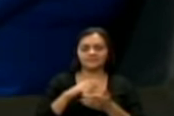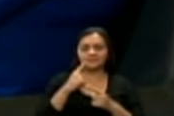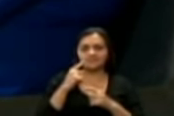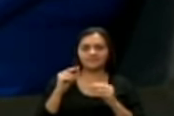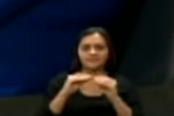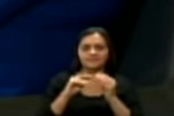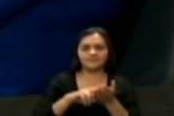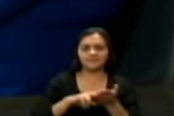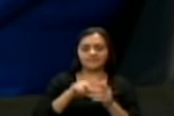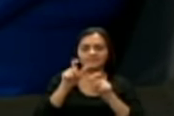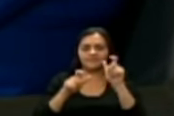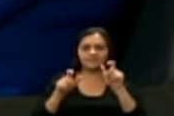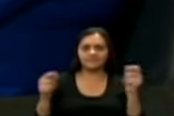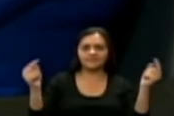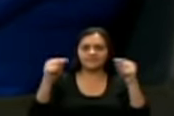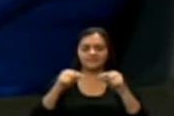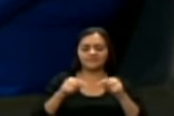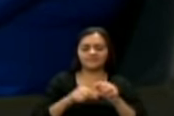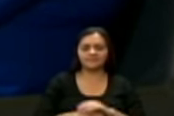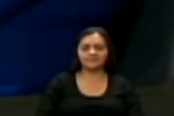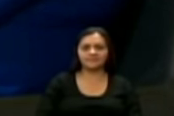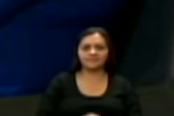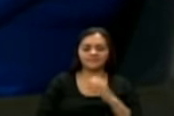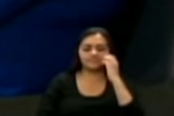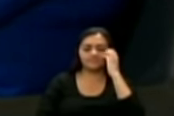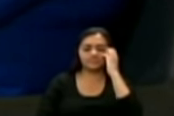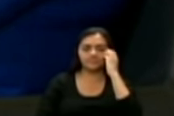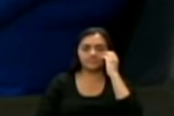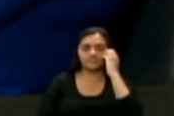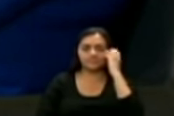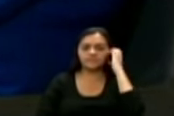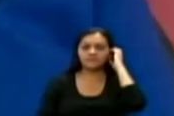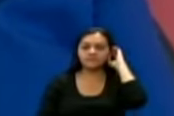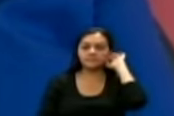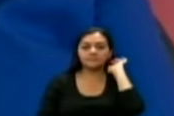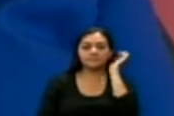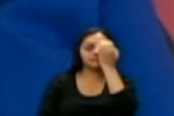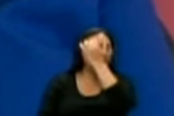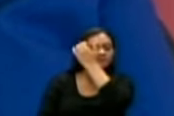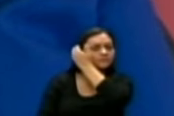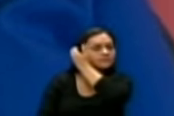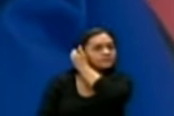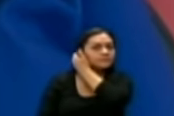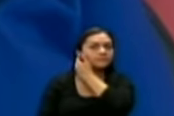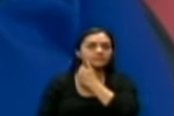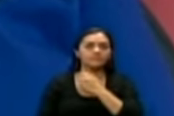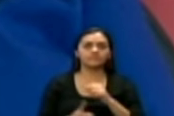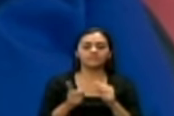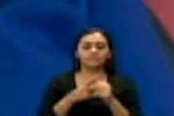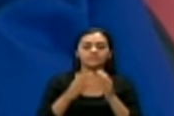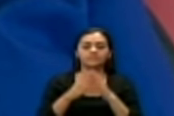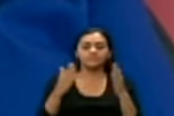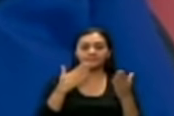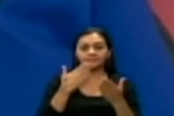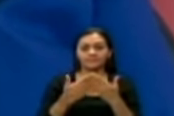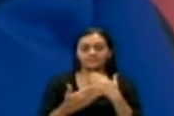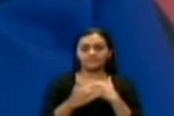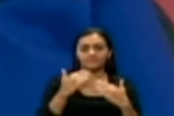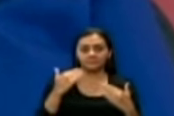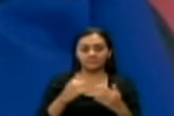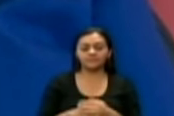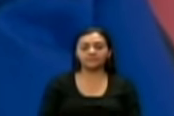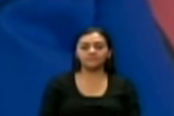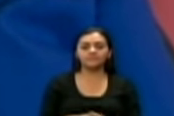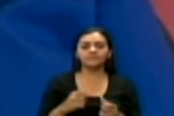reúna importantes representantes de los países de América Latina? Bueno, muchas gracias, Marco Antonio, por invitarme. En